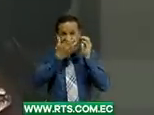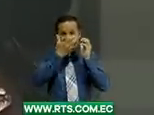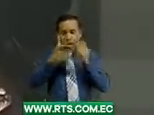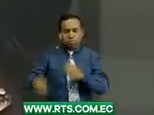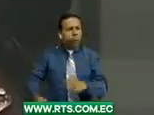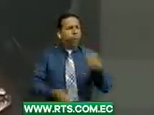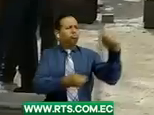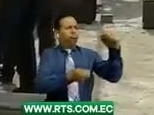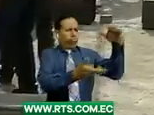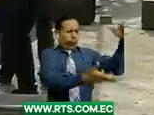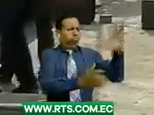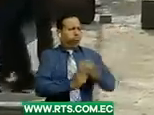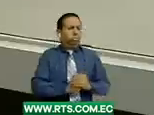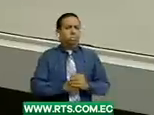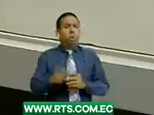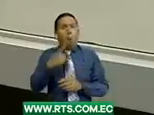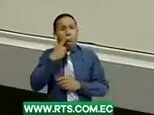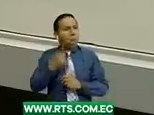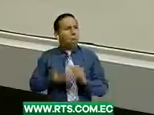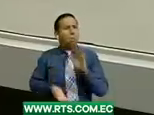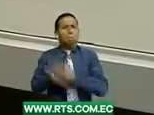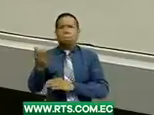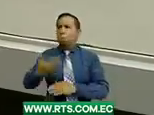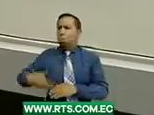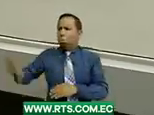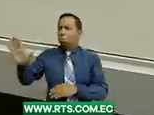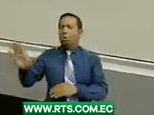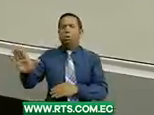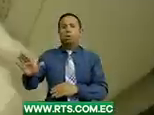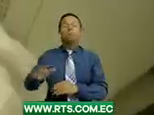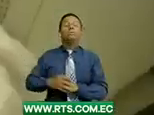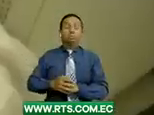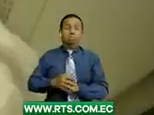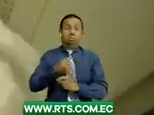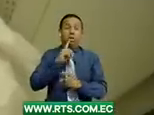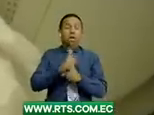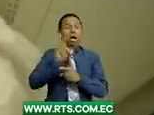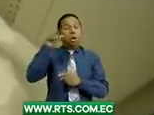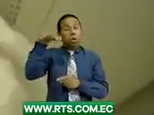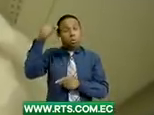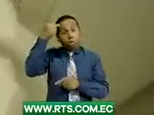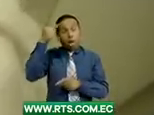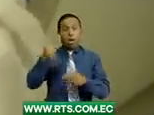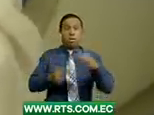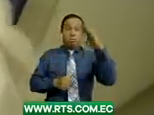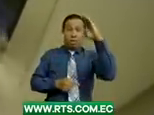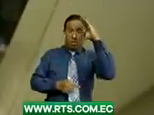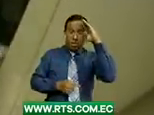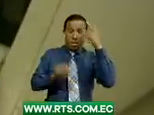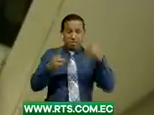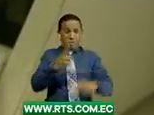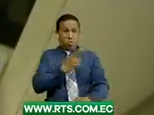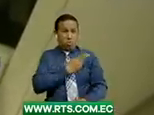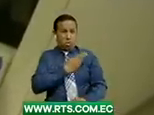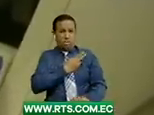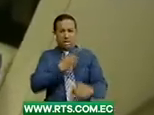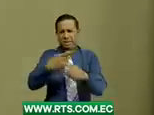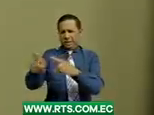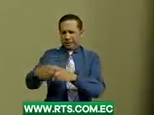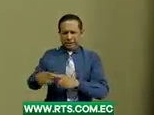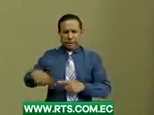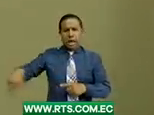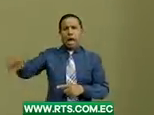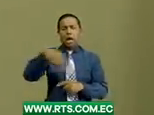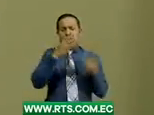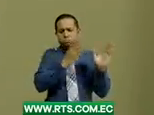marchó deprisa. En paralelo, gobiernos, universidades y compañías farmacéuticas han iniciado una carrera a